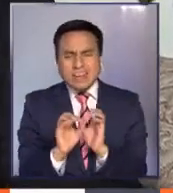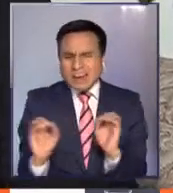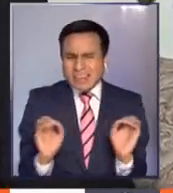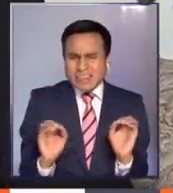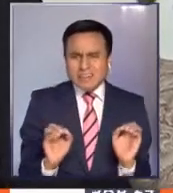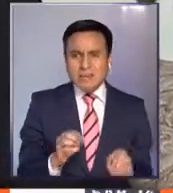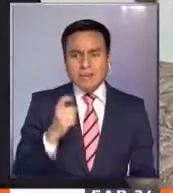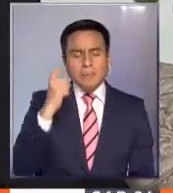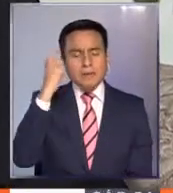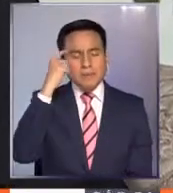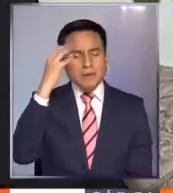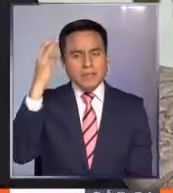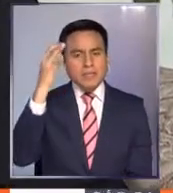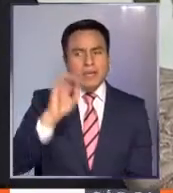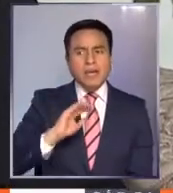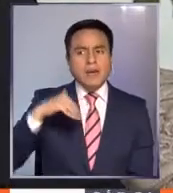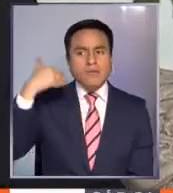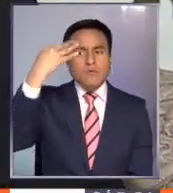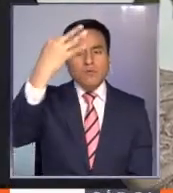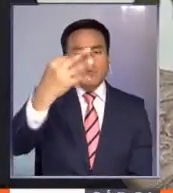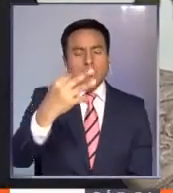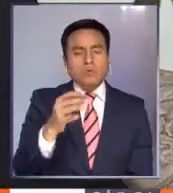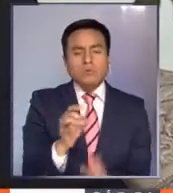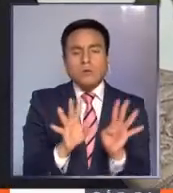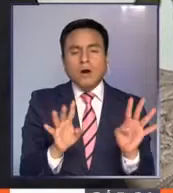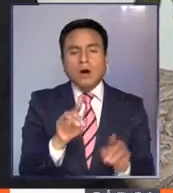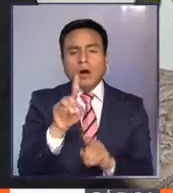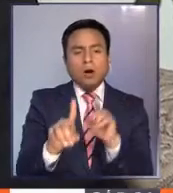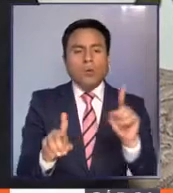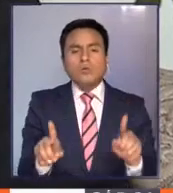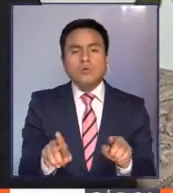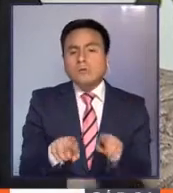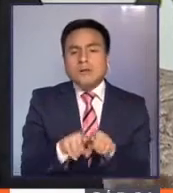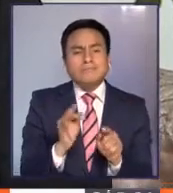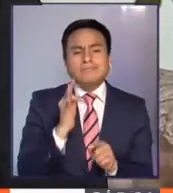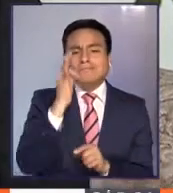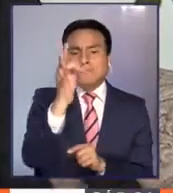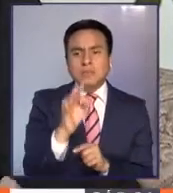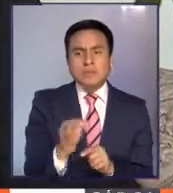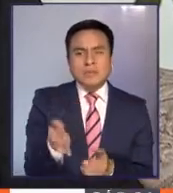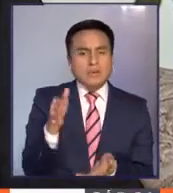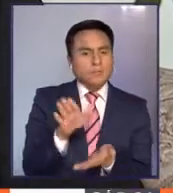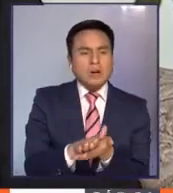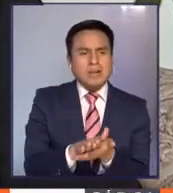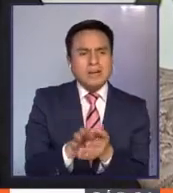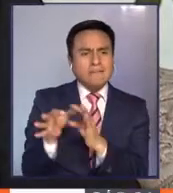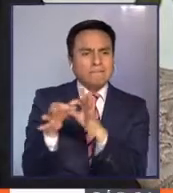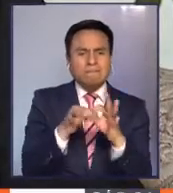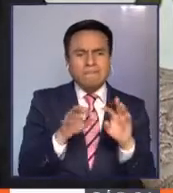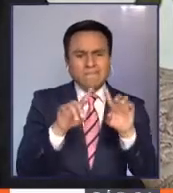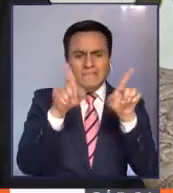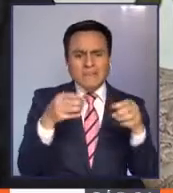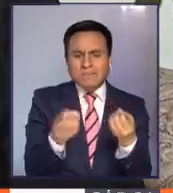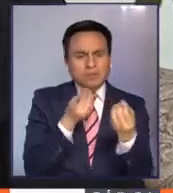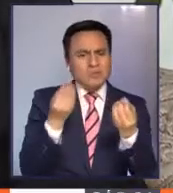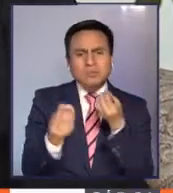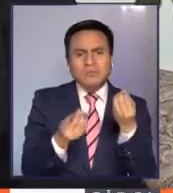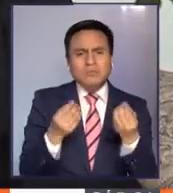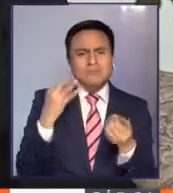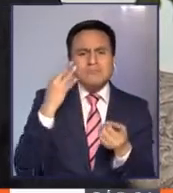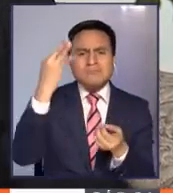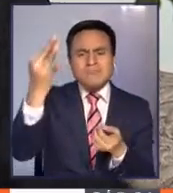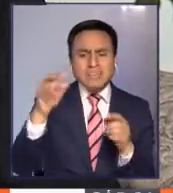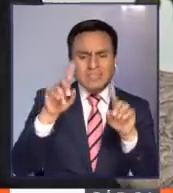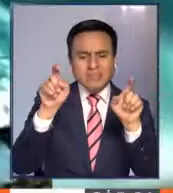pensar el día de mañana que le puede pasar algo a uno que se muera sin tener idea en qué va a terminar